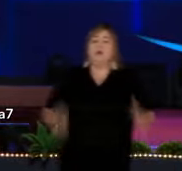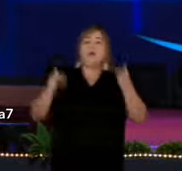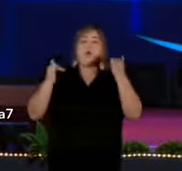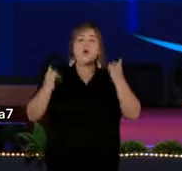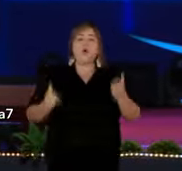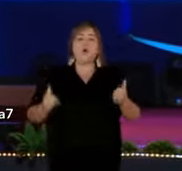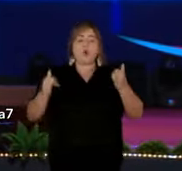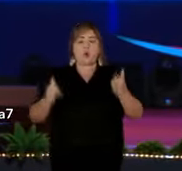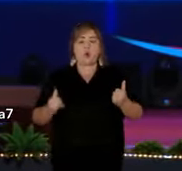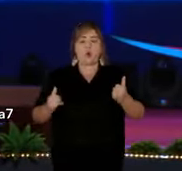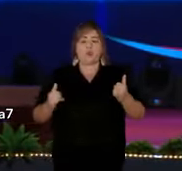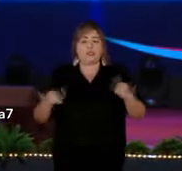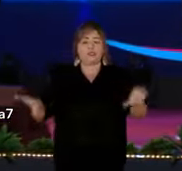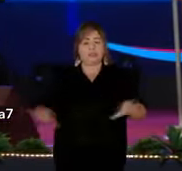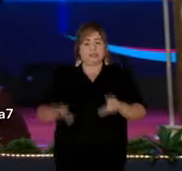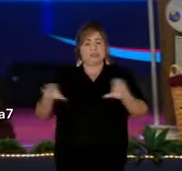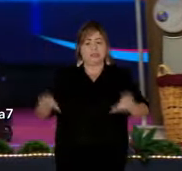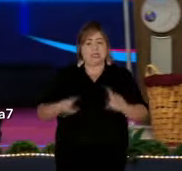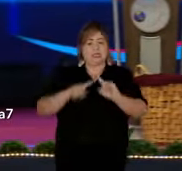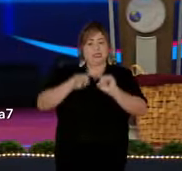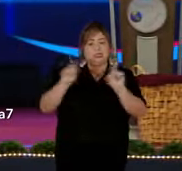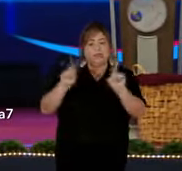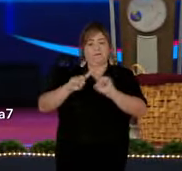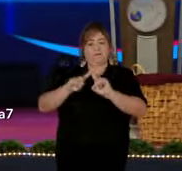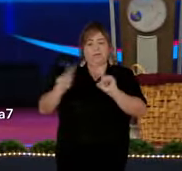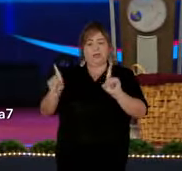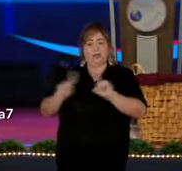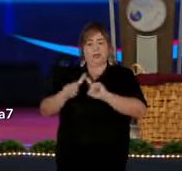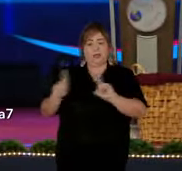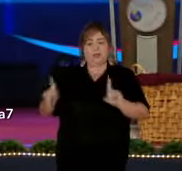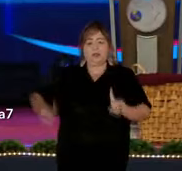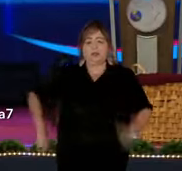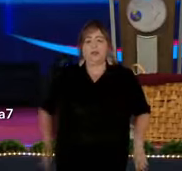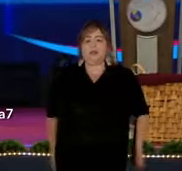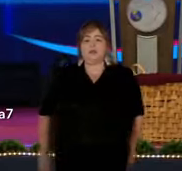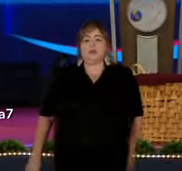pero diferente. Y hoy yo lo quiero hacer como hace mi